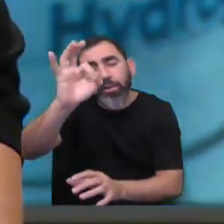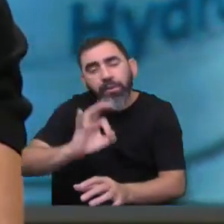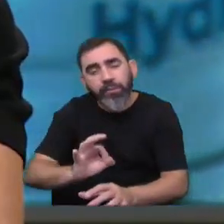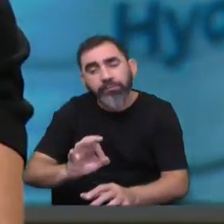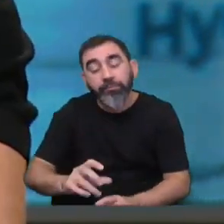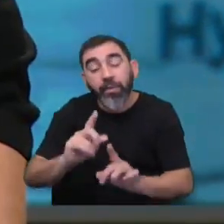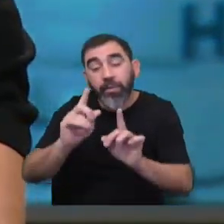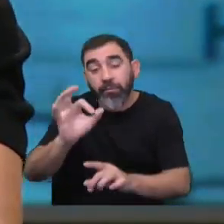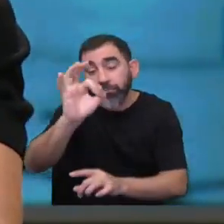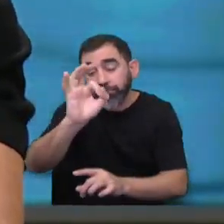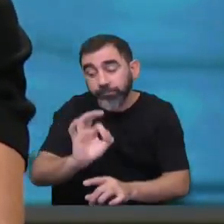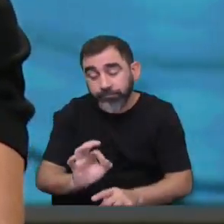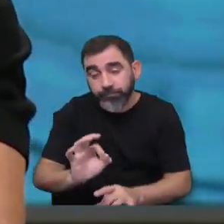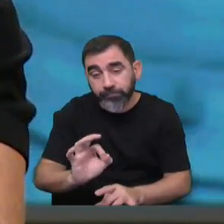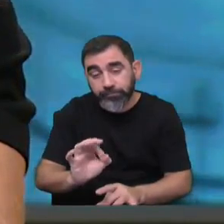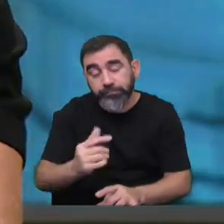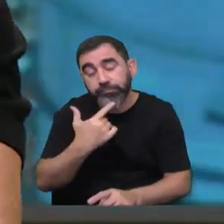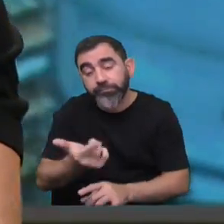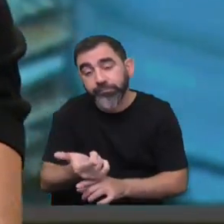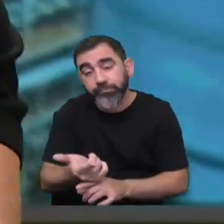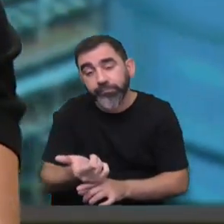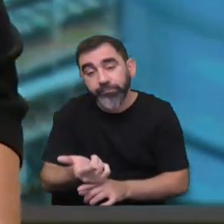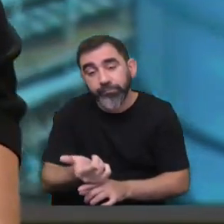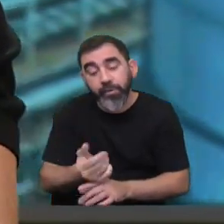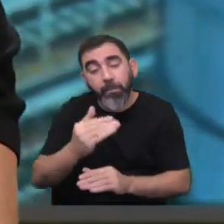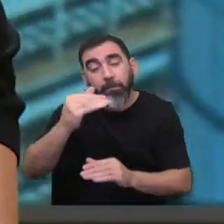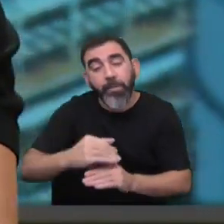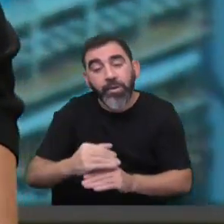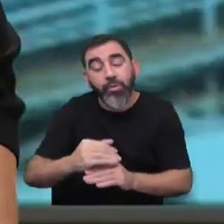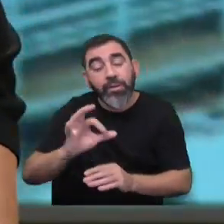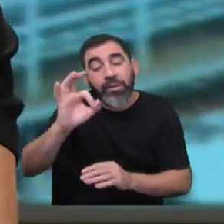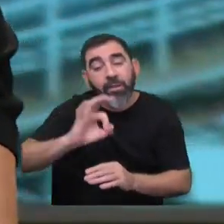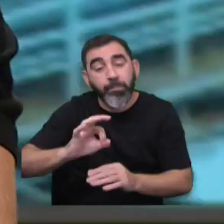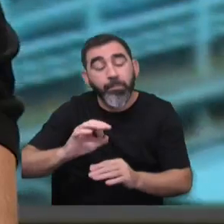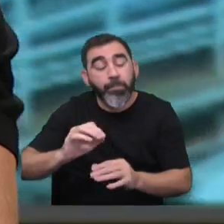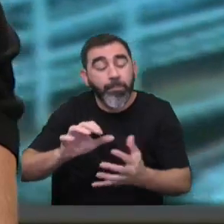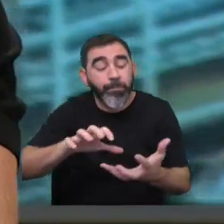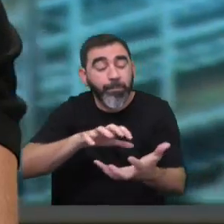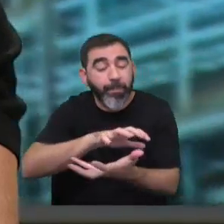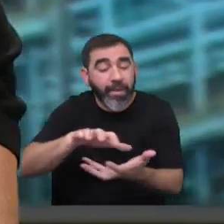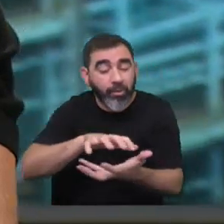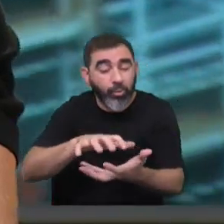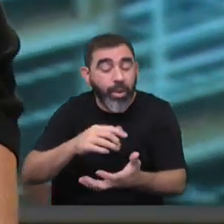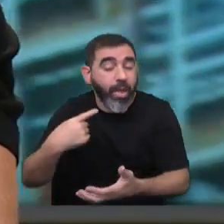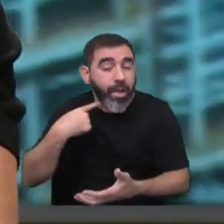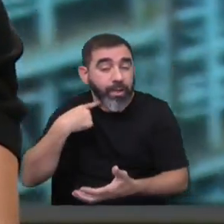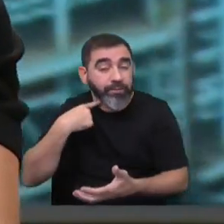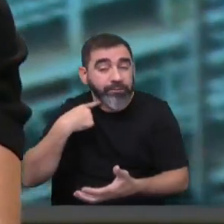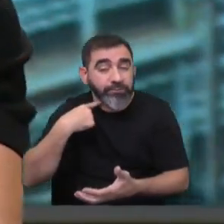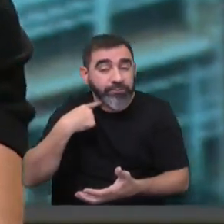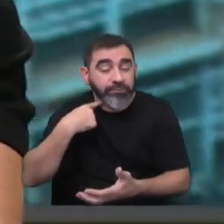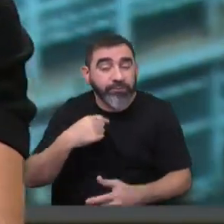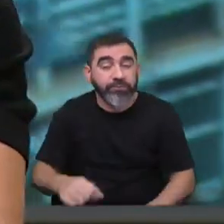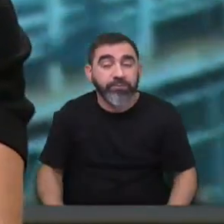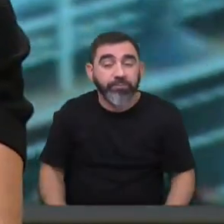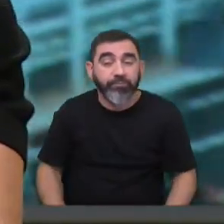que bajarlo, por ejemplo, seguro por debajo de lo que se llama la temperatura crítica. ¿Sí? La temperatura crítica de un gas es la temperatura por el cual,